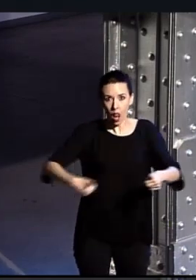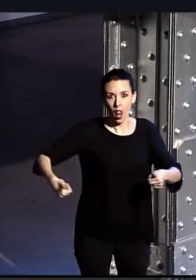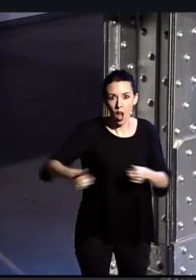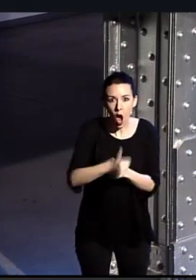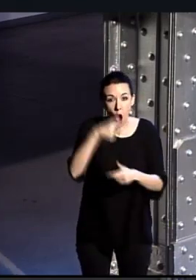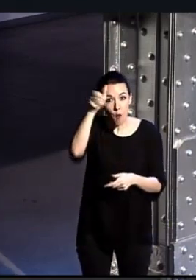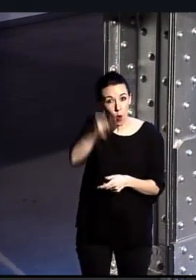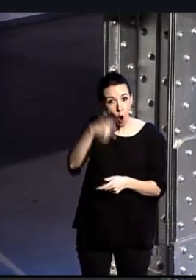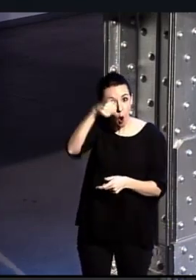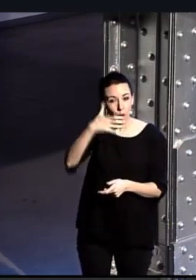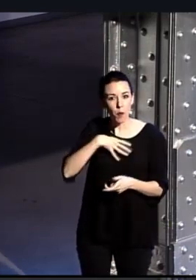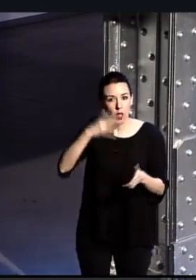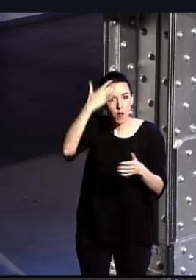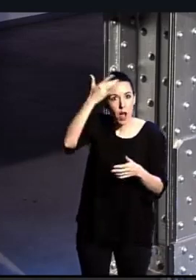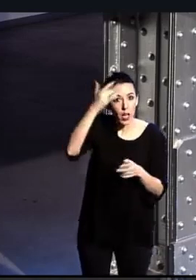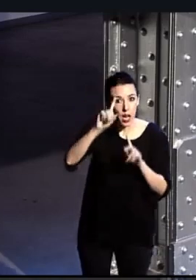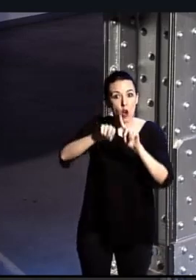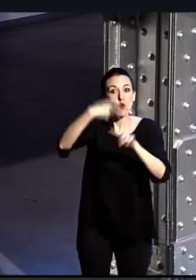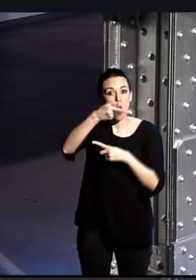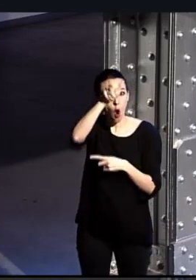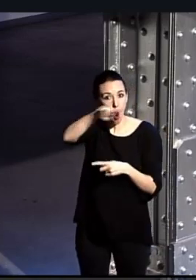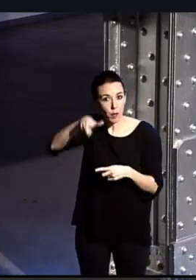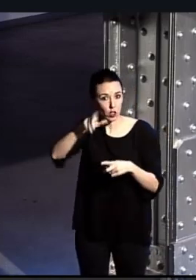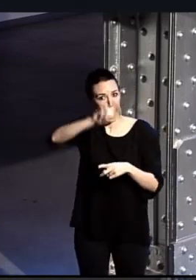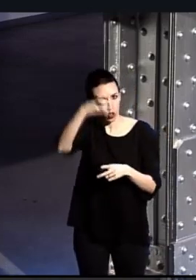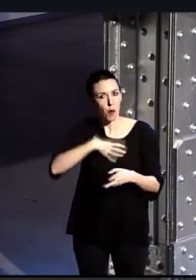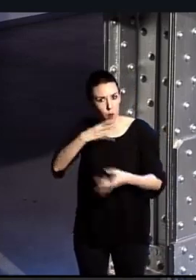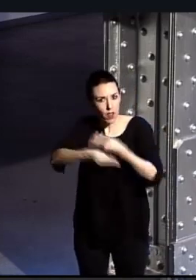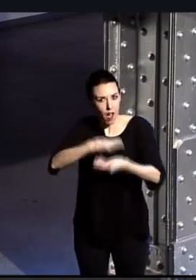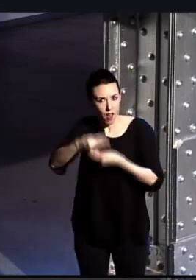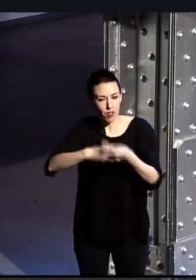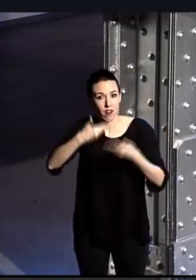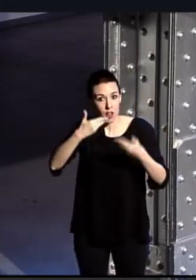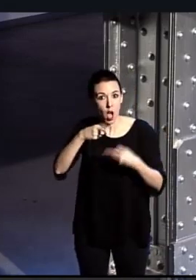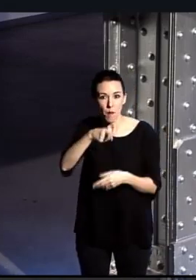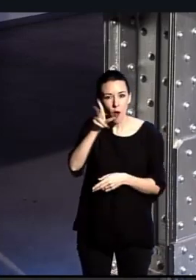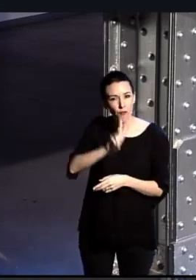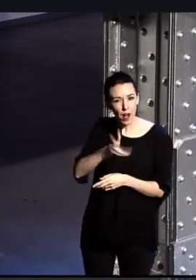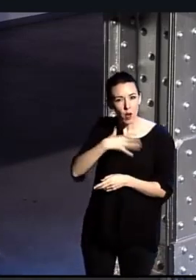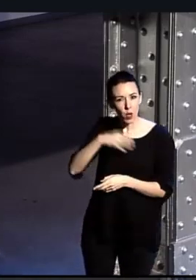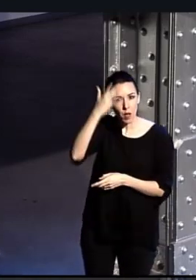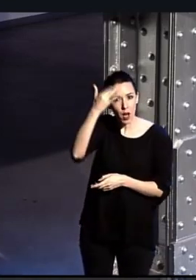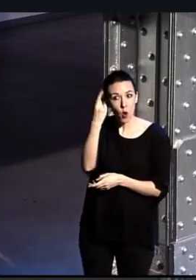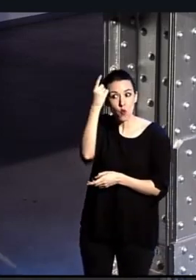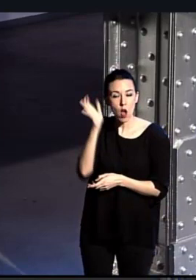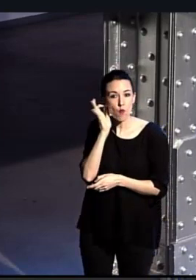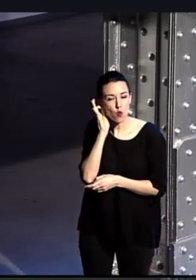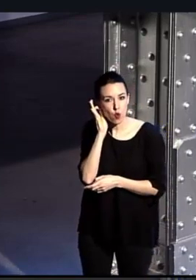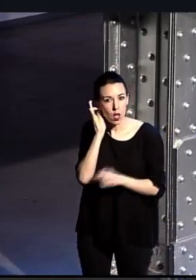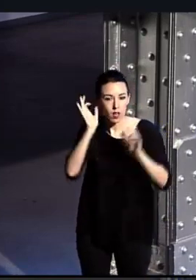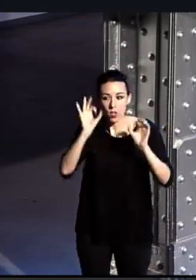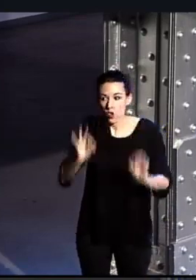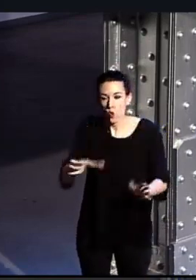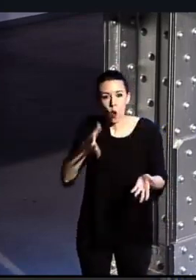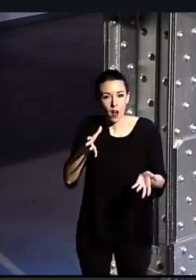pudo imaginar todo lo que otros pudieron hacer, pero nos surgió una pregunta. ¿Pudo imaginar Verne a una mujer como es